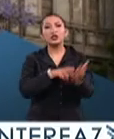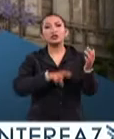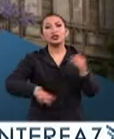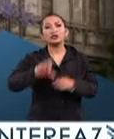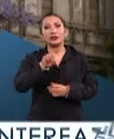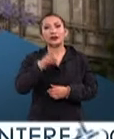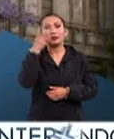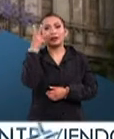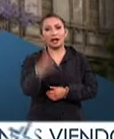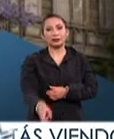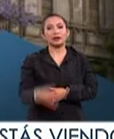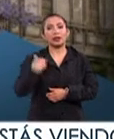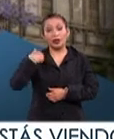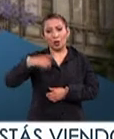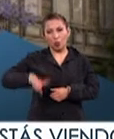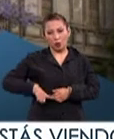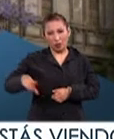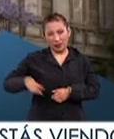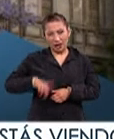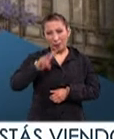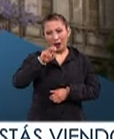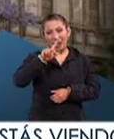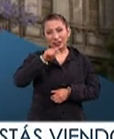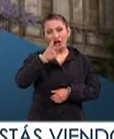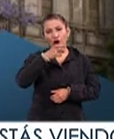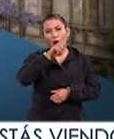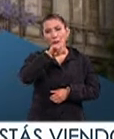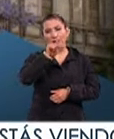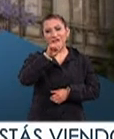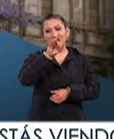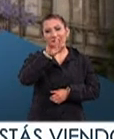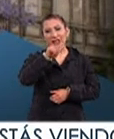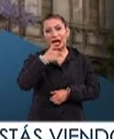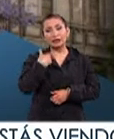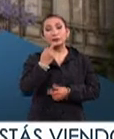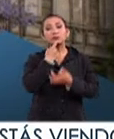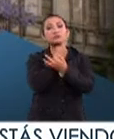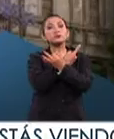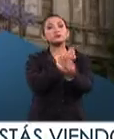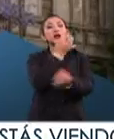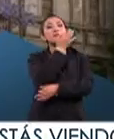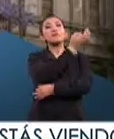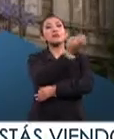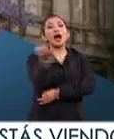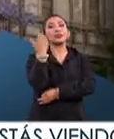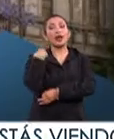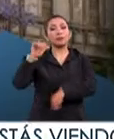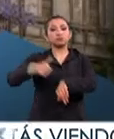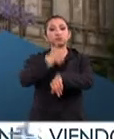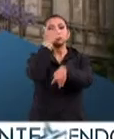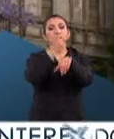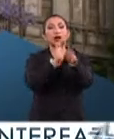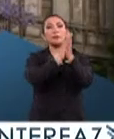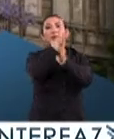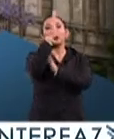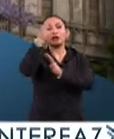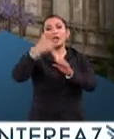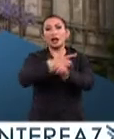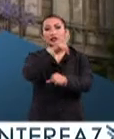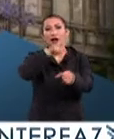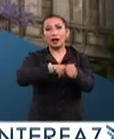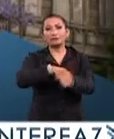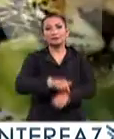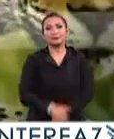En 1833, durante el gobierno de Valentín Gómez Farías, se expide el decreto que establece la creación de la Biblioteca